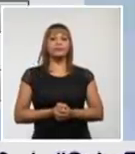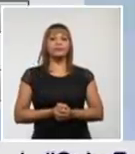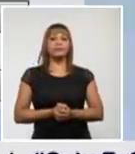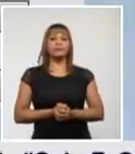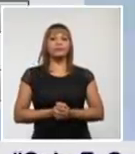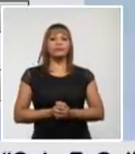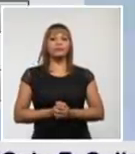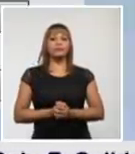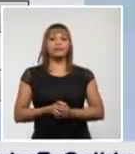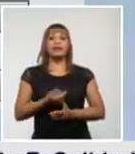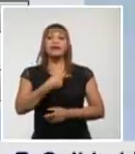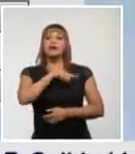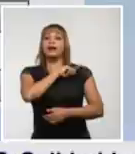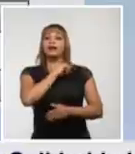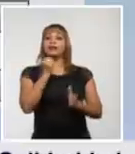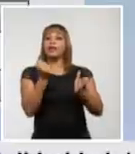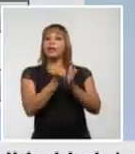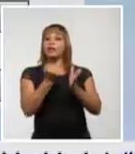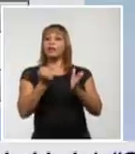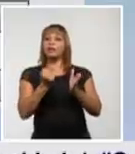Y ayer se diagnosticaron